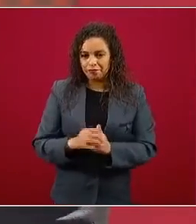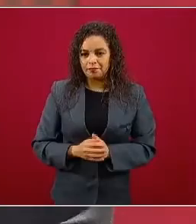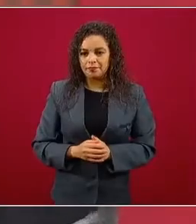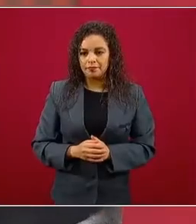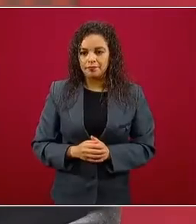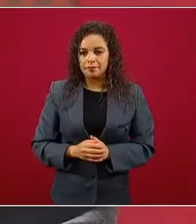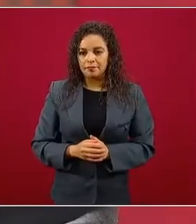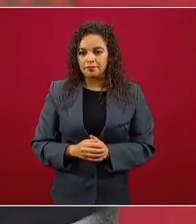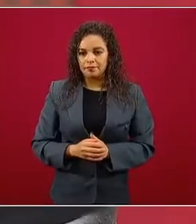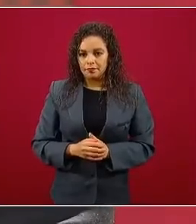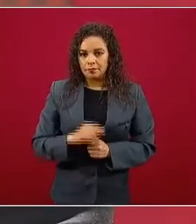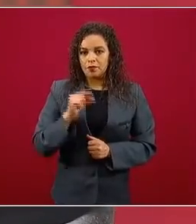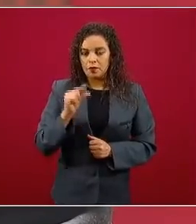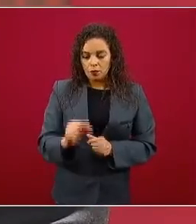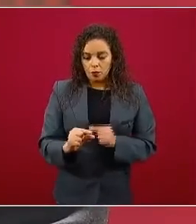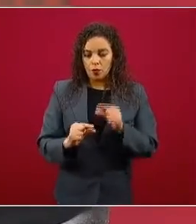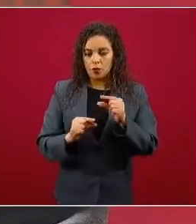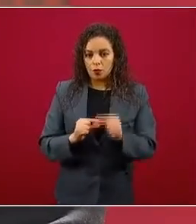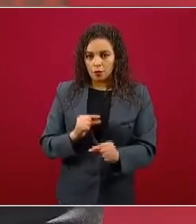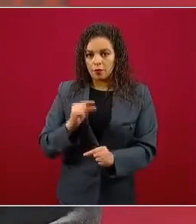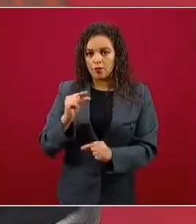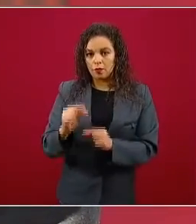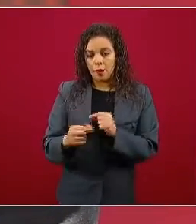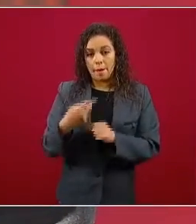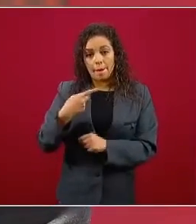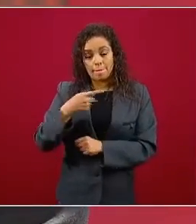Ahí vamos, con mucho cuidado.